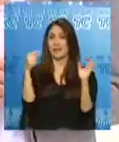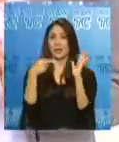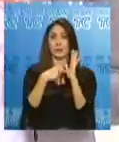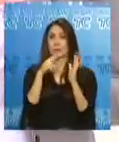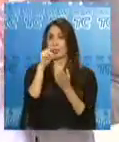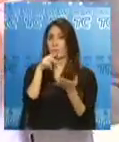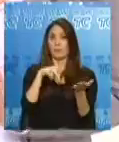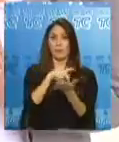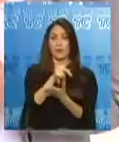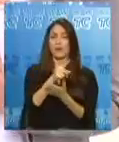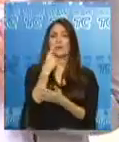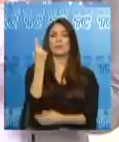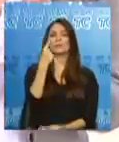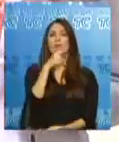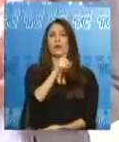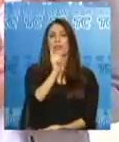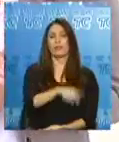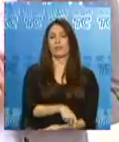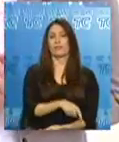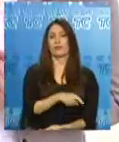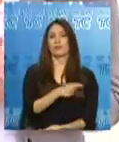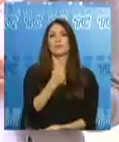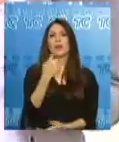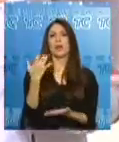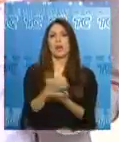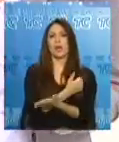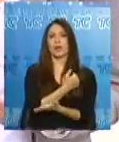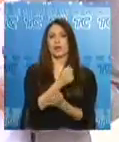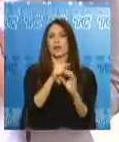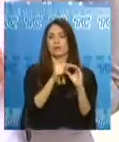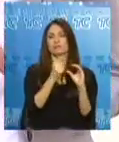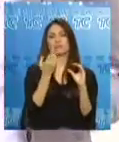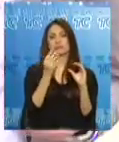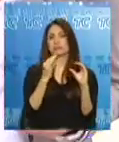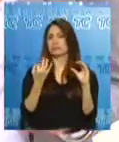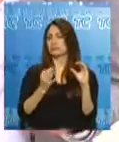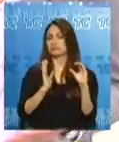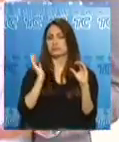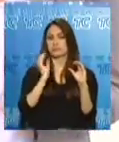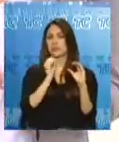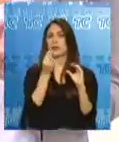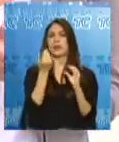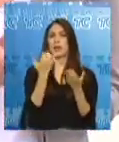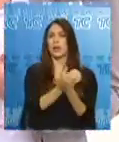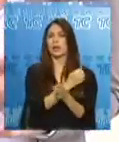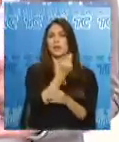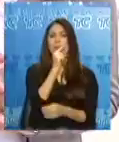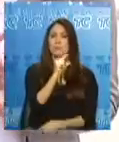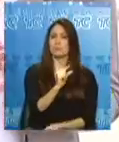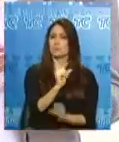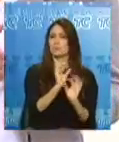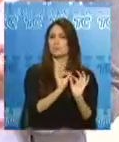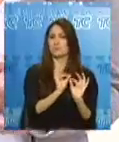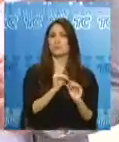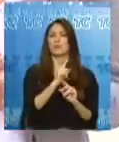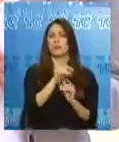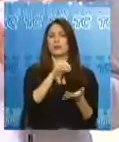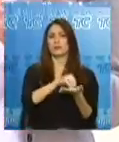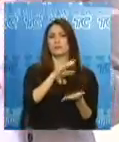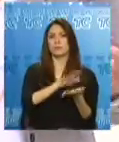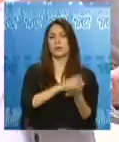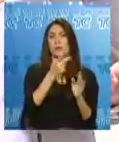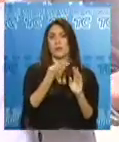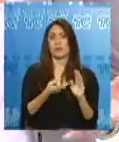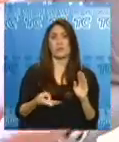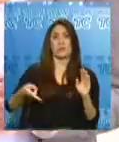impuesto, simplemente tiene que tener una ganancia ordinaria, que no es otra cosa que si hubiera puesto ese valor